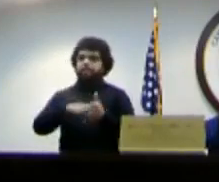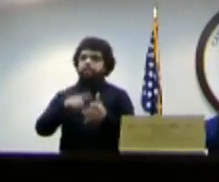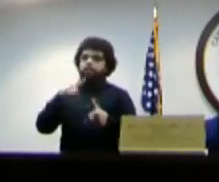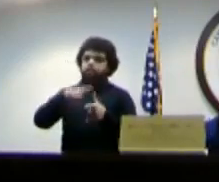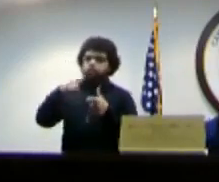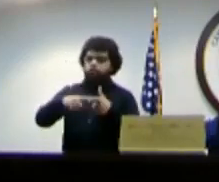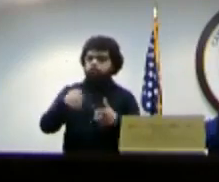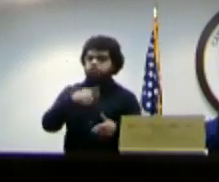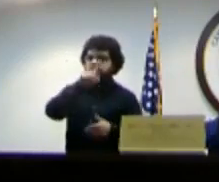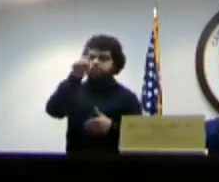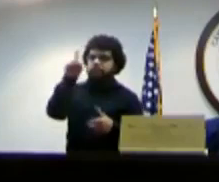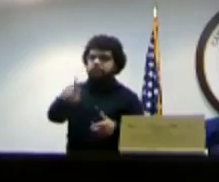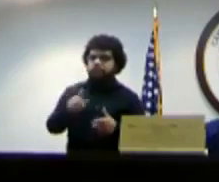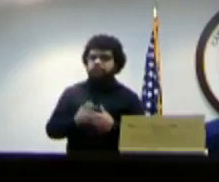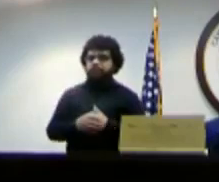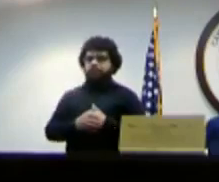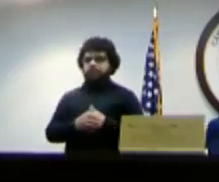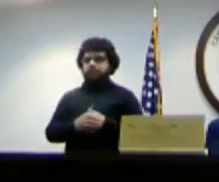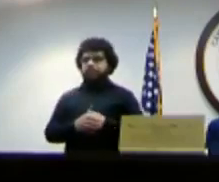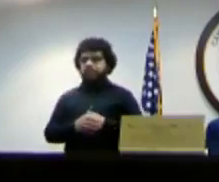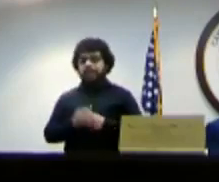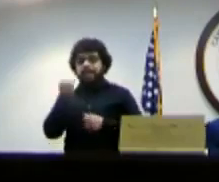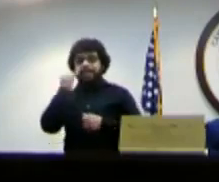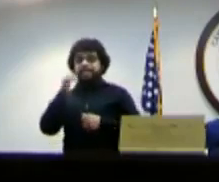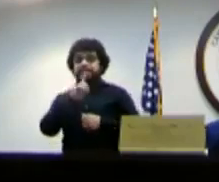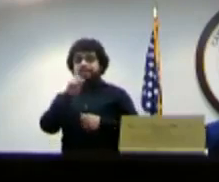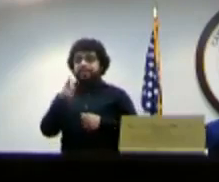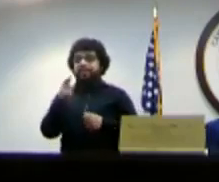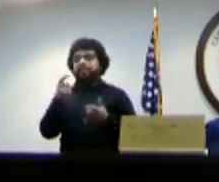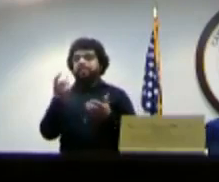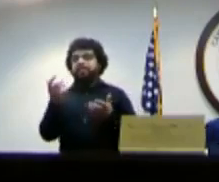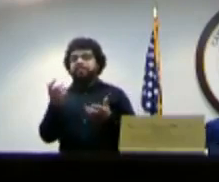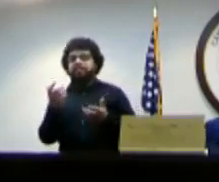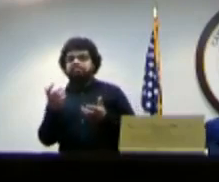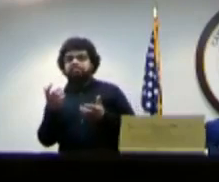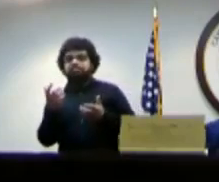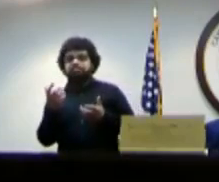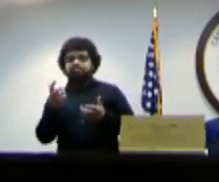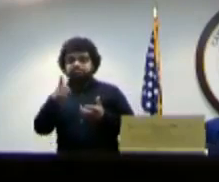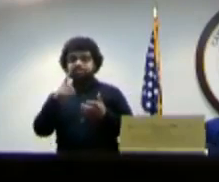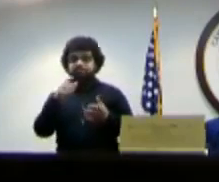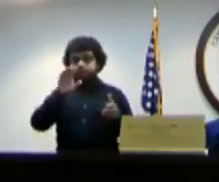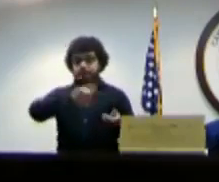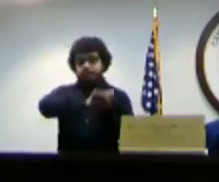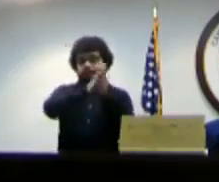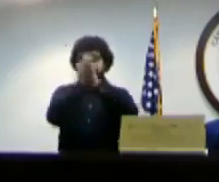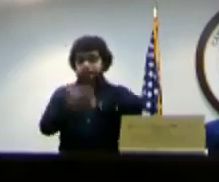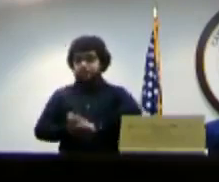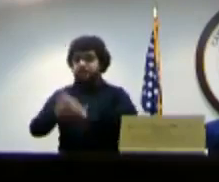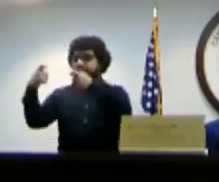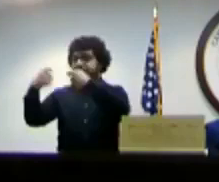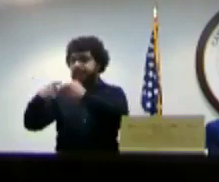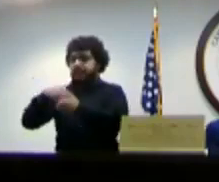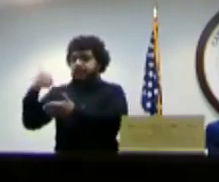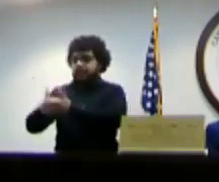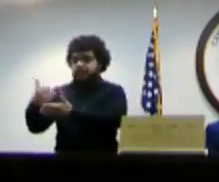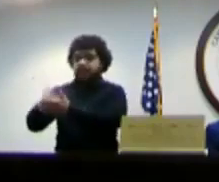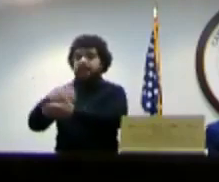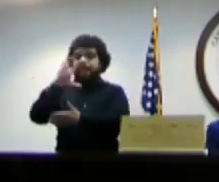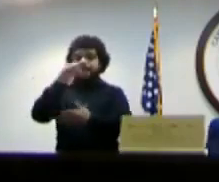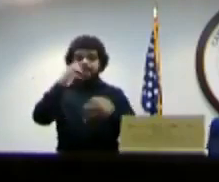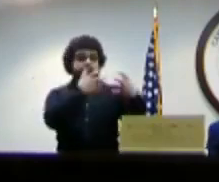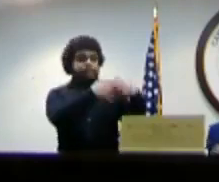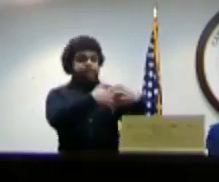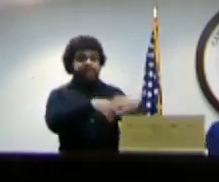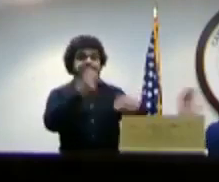o sea, si realmente vamos a ir a energía renovable y se van a ir apagando y ustedes dicen que las han estado operando